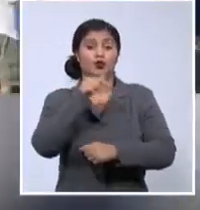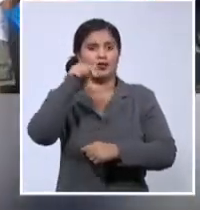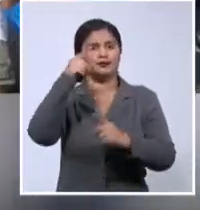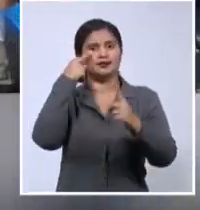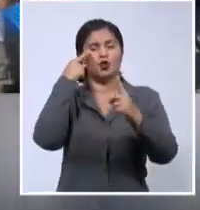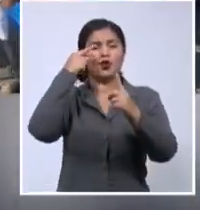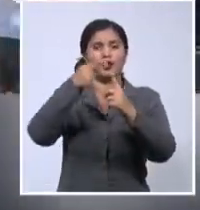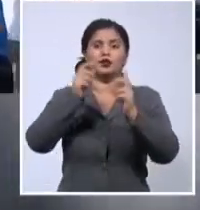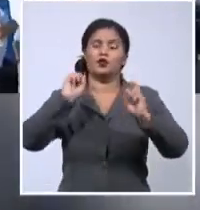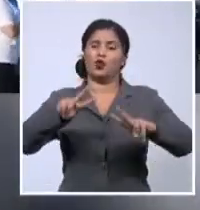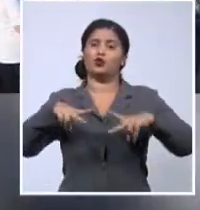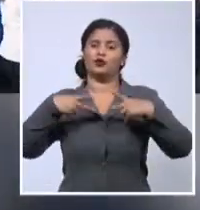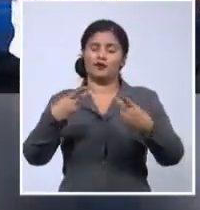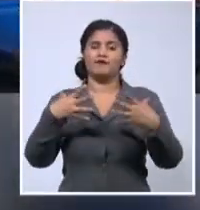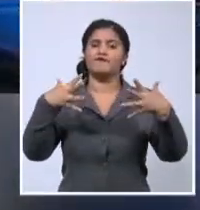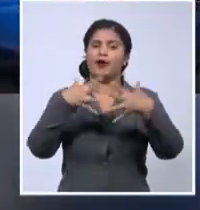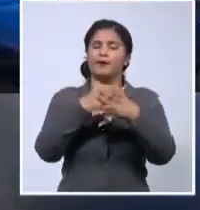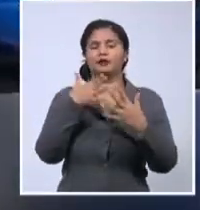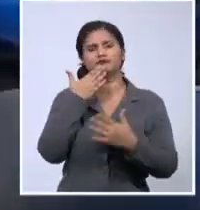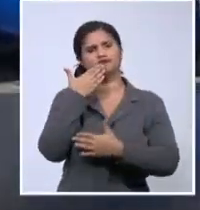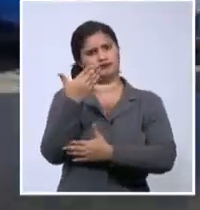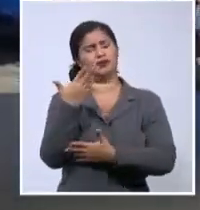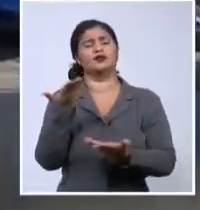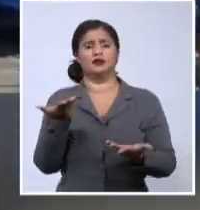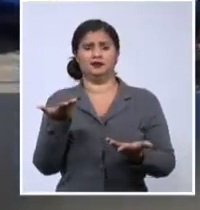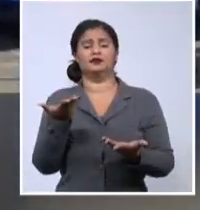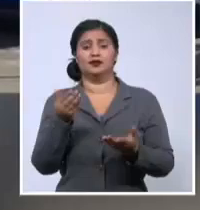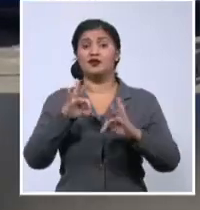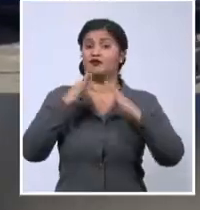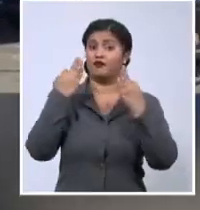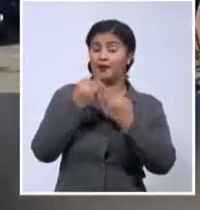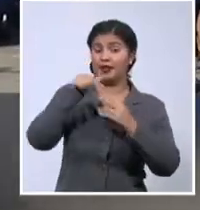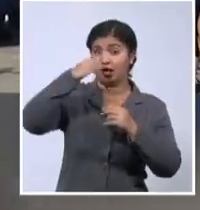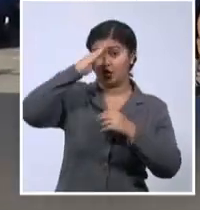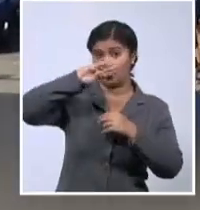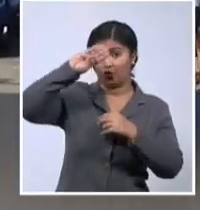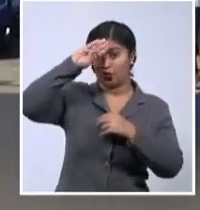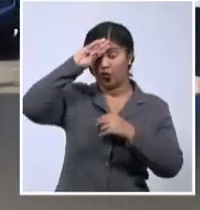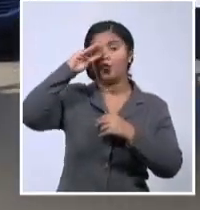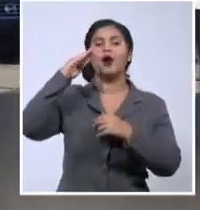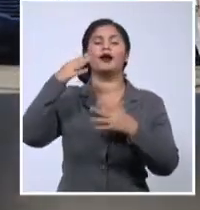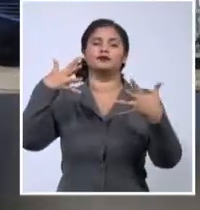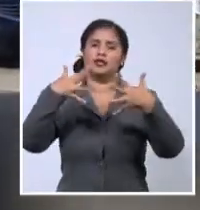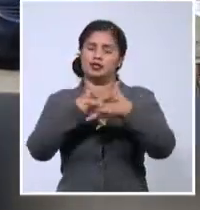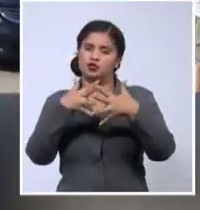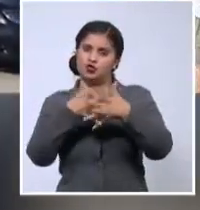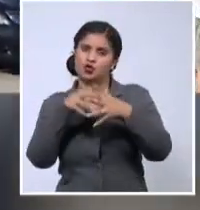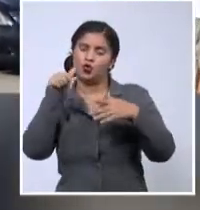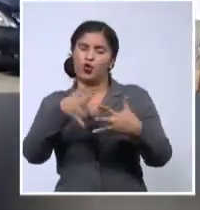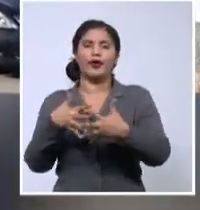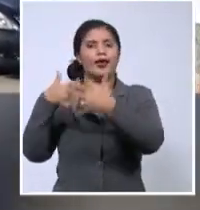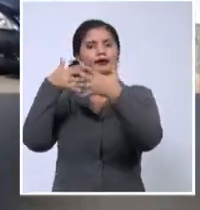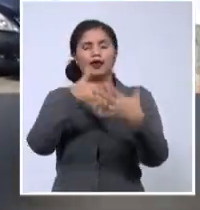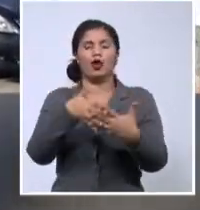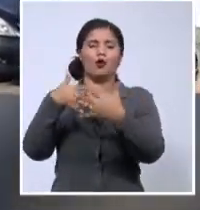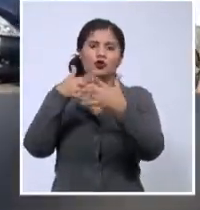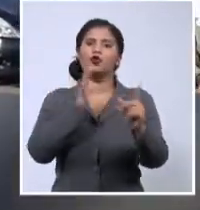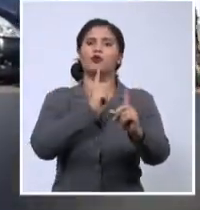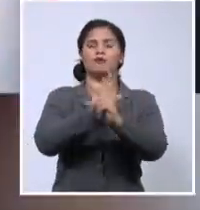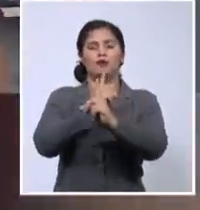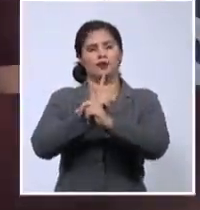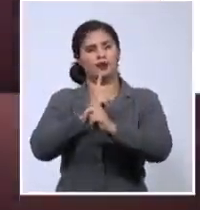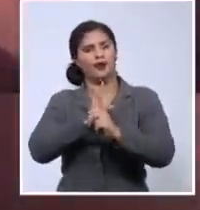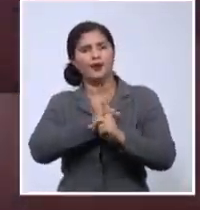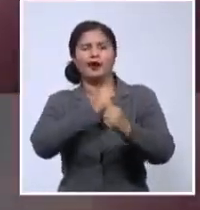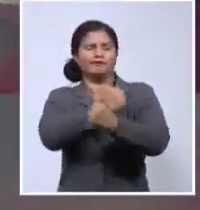haya posibilidad de que las familias tengan encuentros naturales que no nos digan cuántas remesas o cuánto sabrá su pueblo vale a los seres queridos